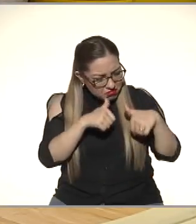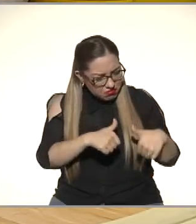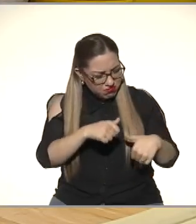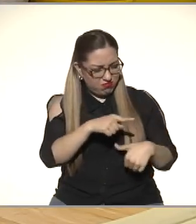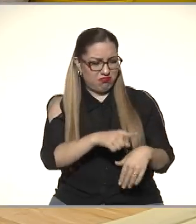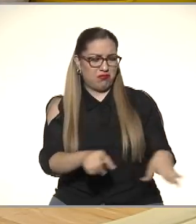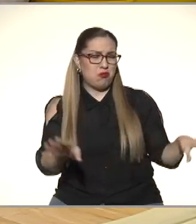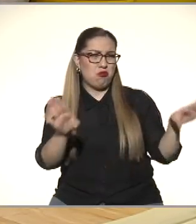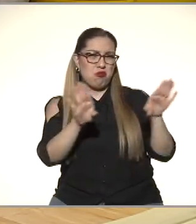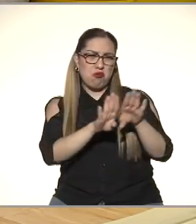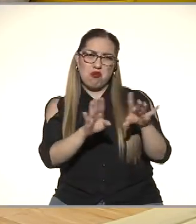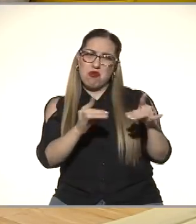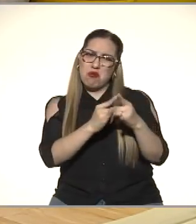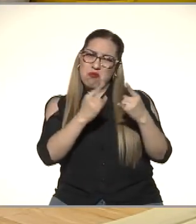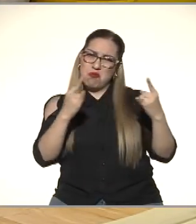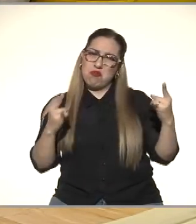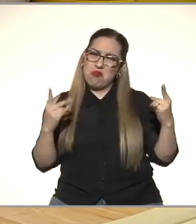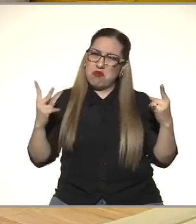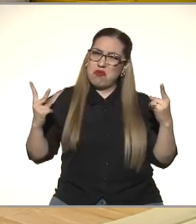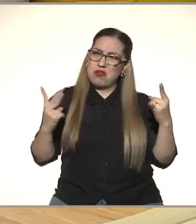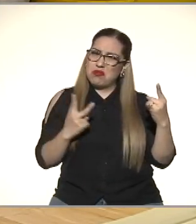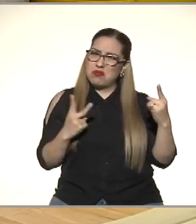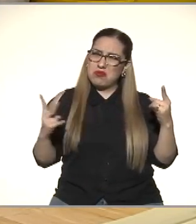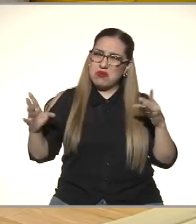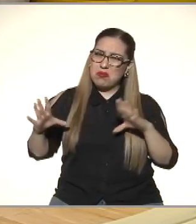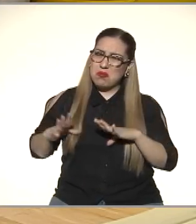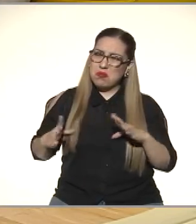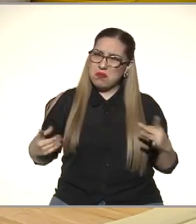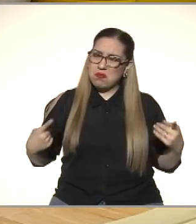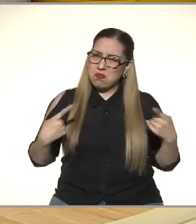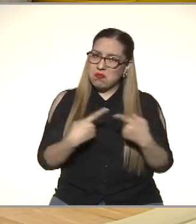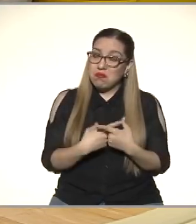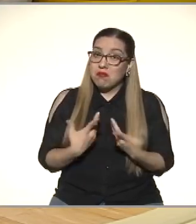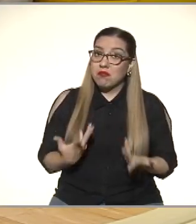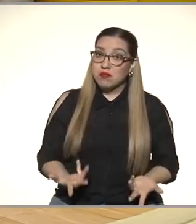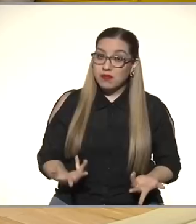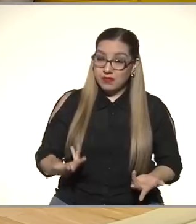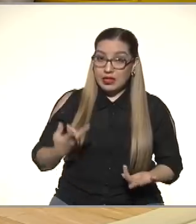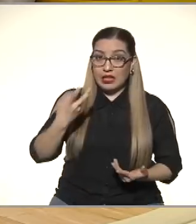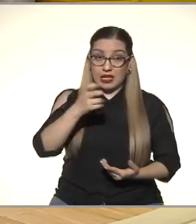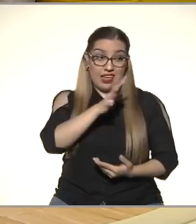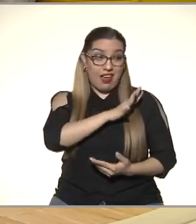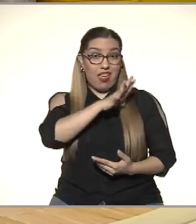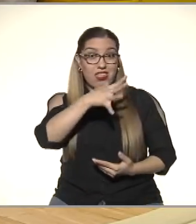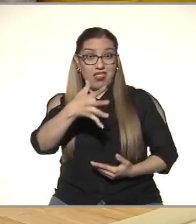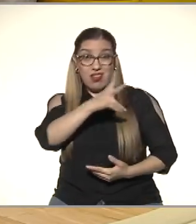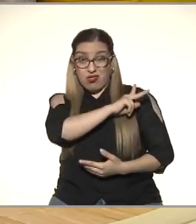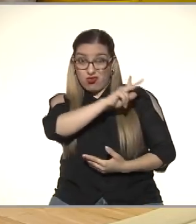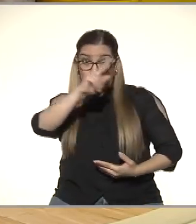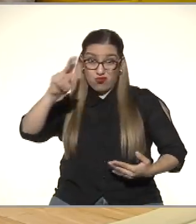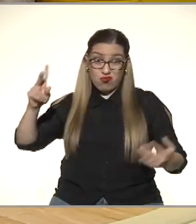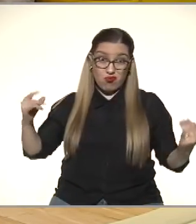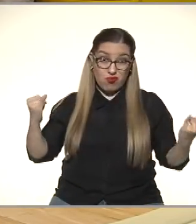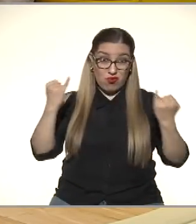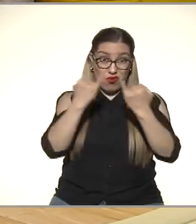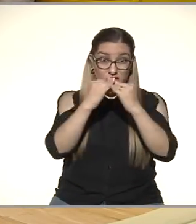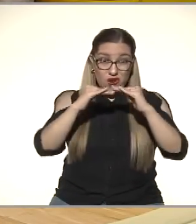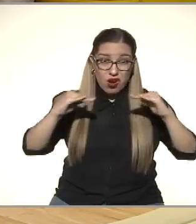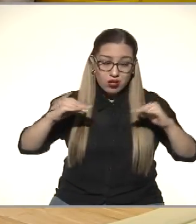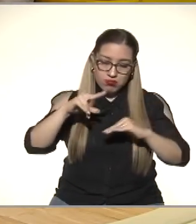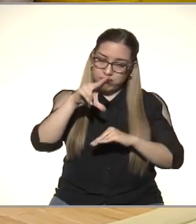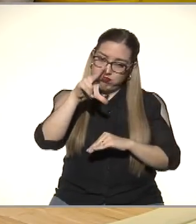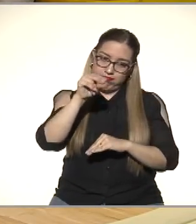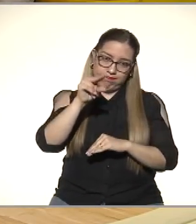dice, bueno, ¿no? Pero todas son válidas. Y no se puede generalizar, Claro. ese es el problema. Pero fíjate, ahorita se me estaba ocurriendo